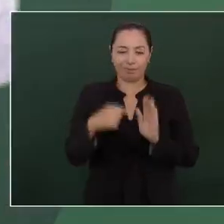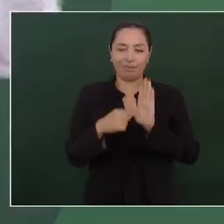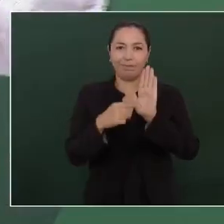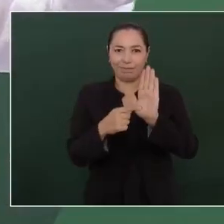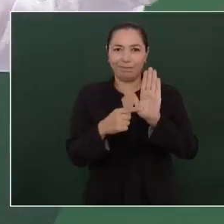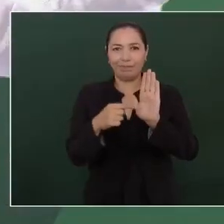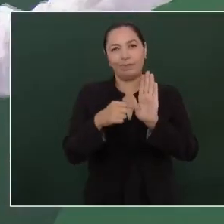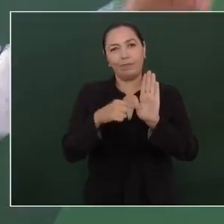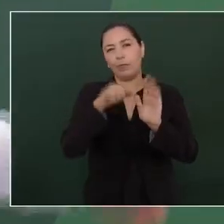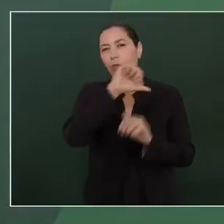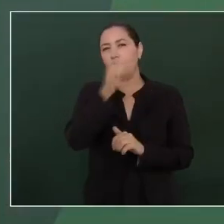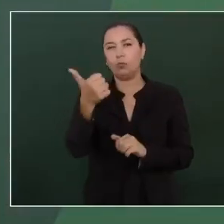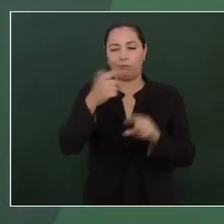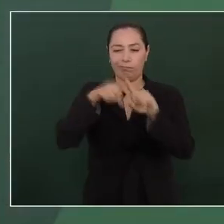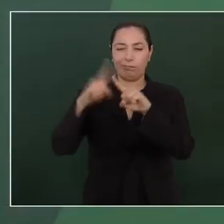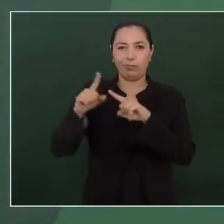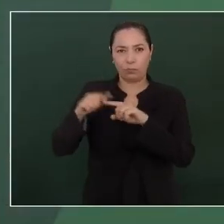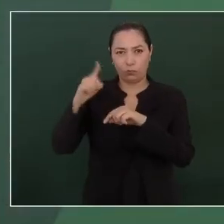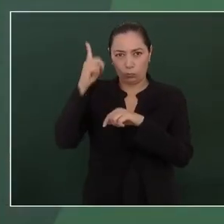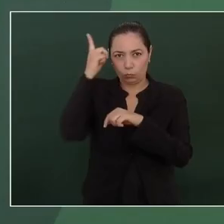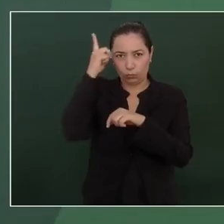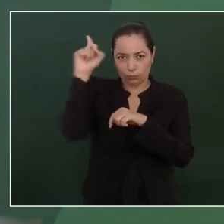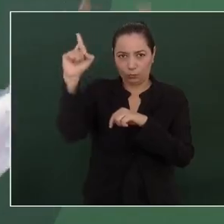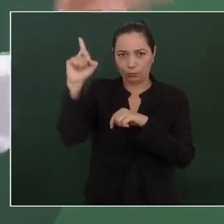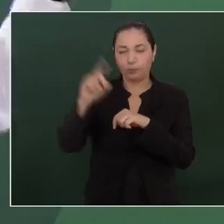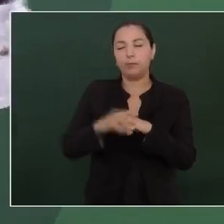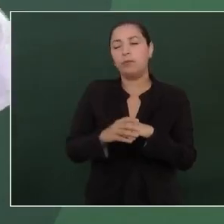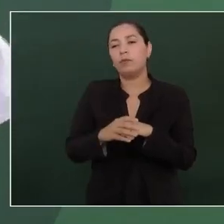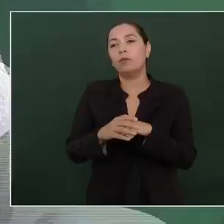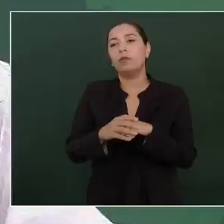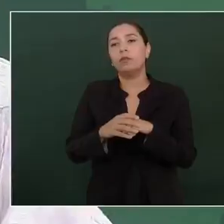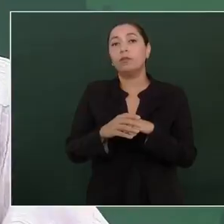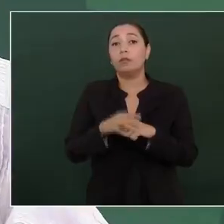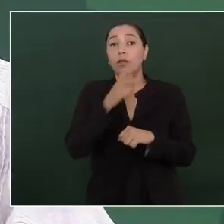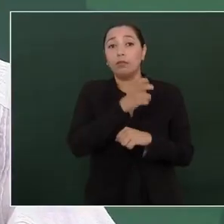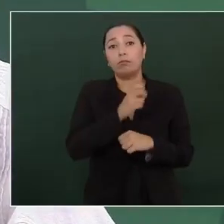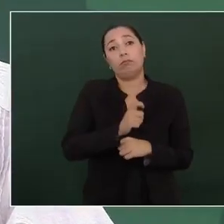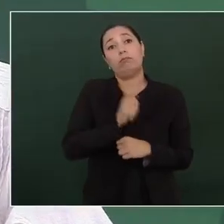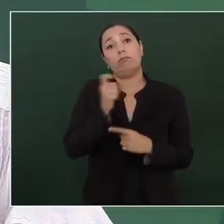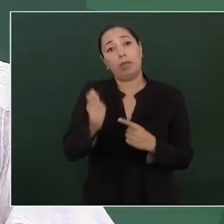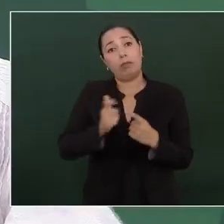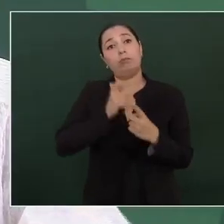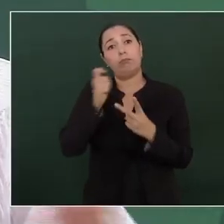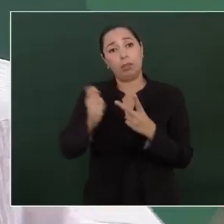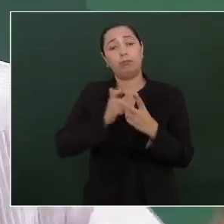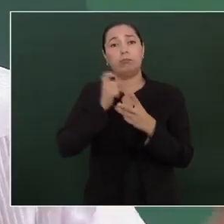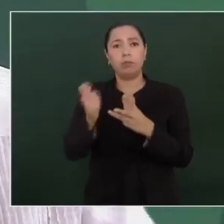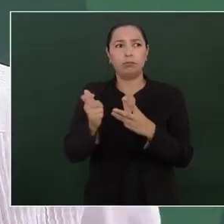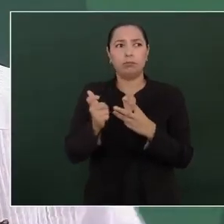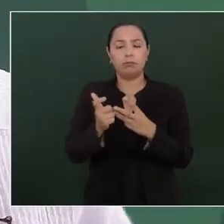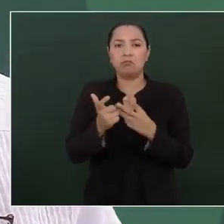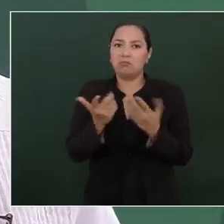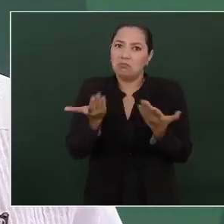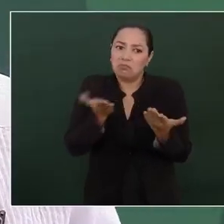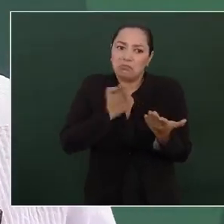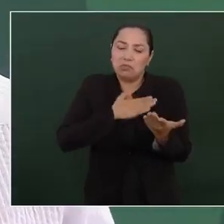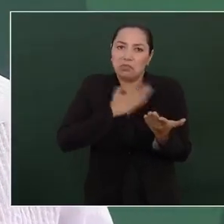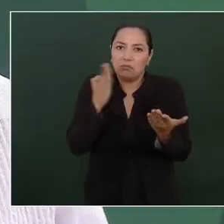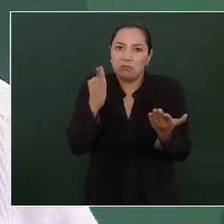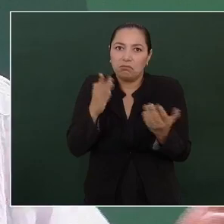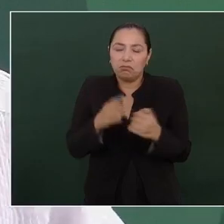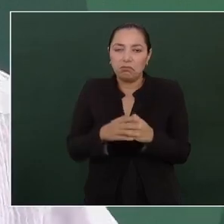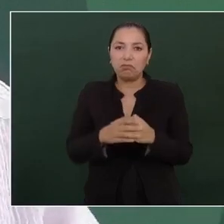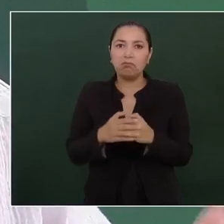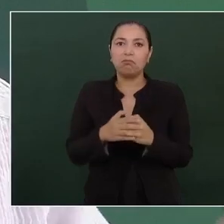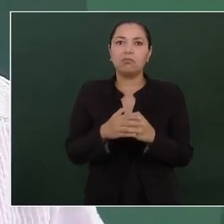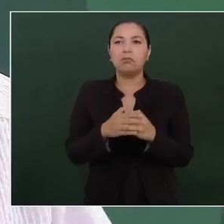de otros empresarios que están pagando. Y bueno,